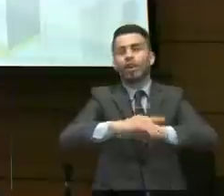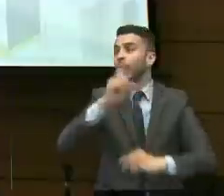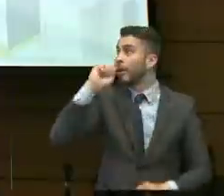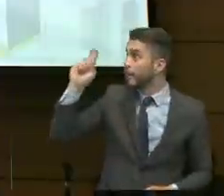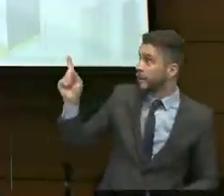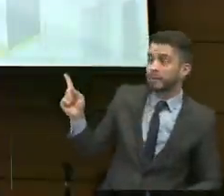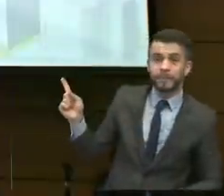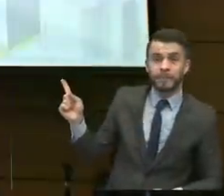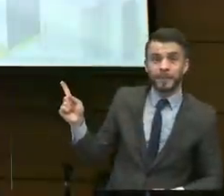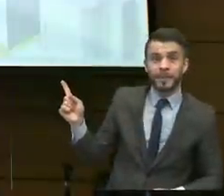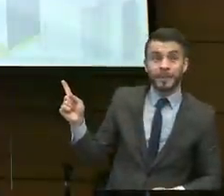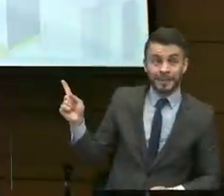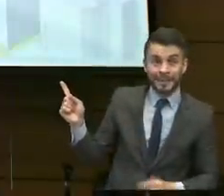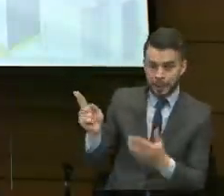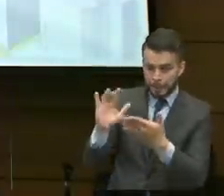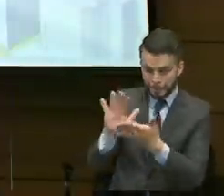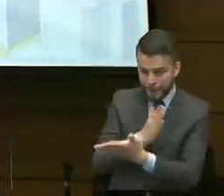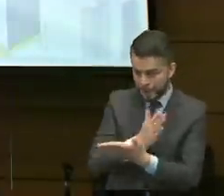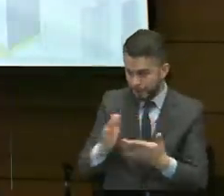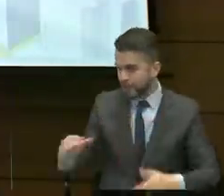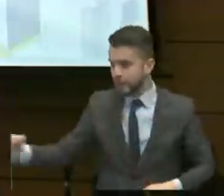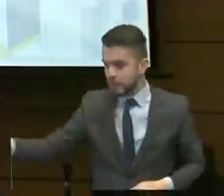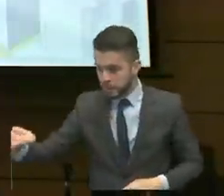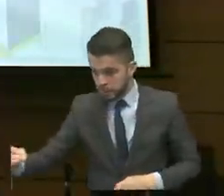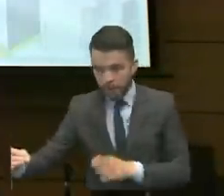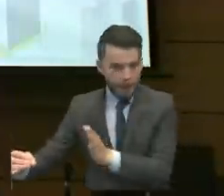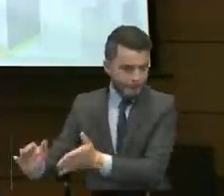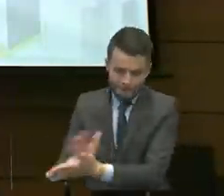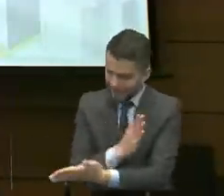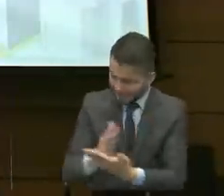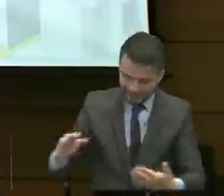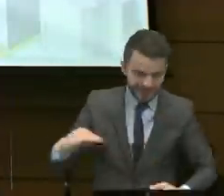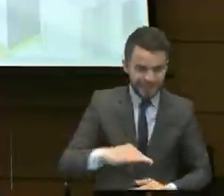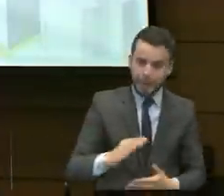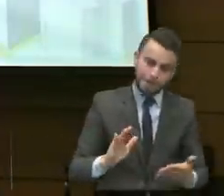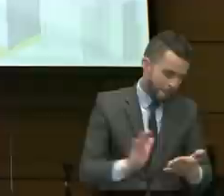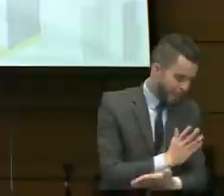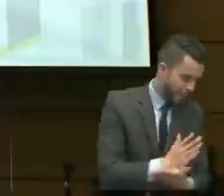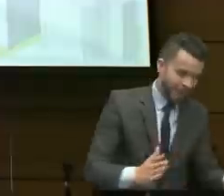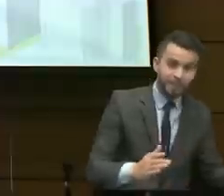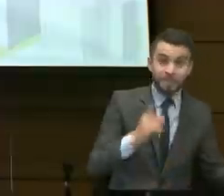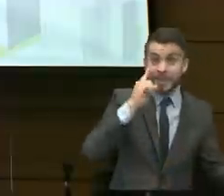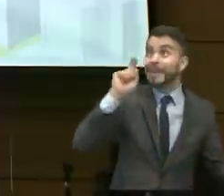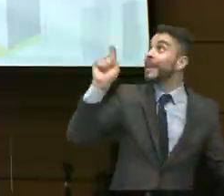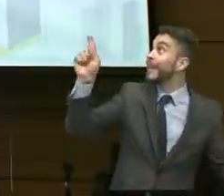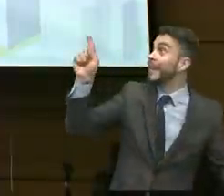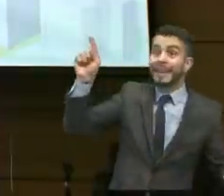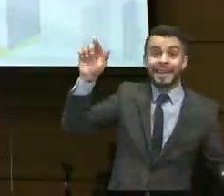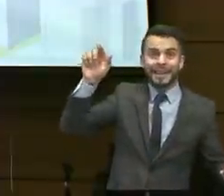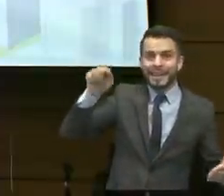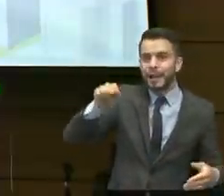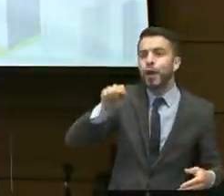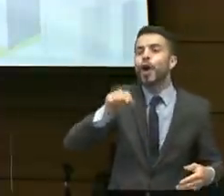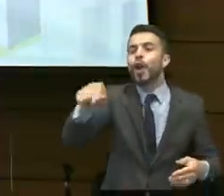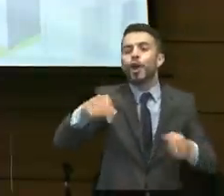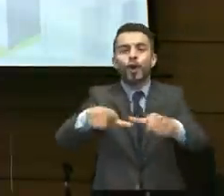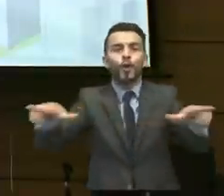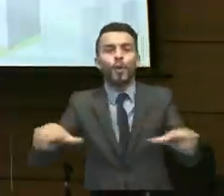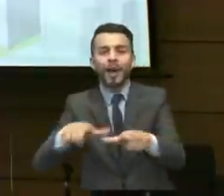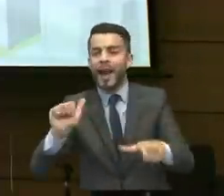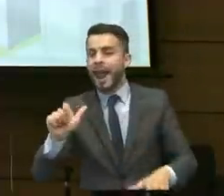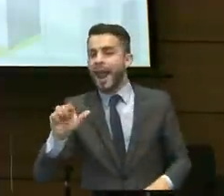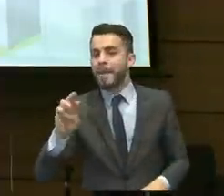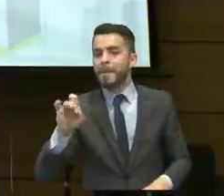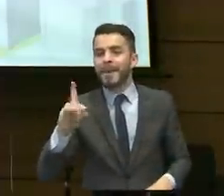separarla aquí, ganarnos estos espacios, dejar sus plazoletas, esta es una Plaza Alameda, por ejemplo, e integrar las demás, aquí va la